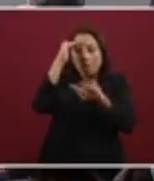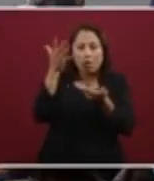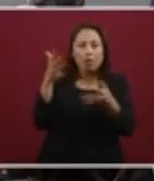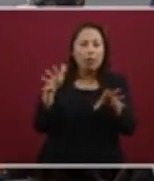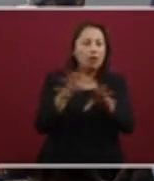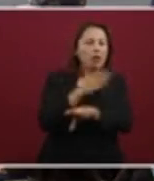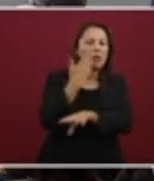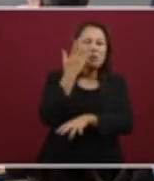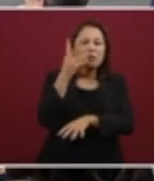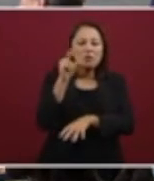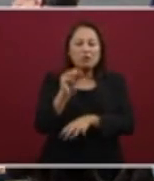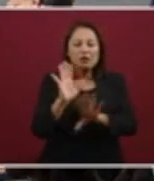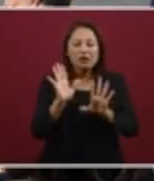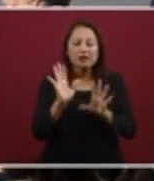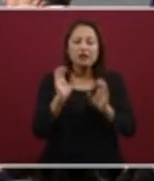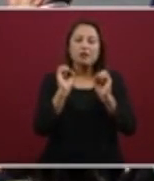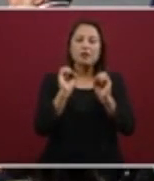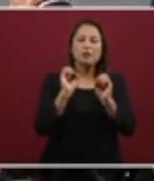Entonces,